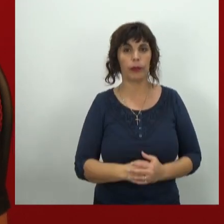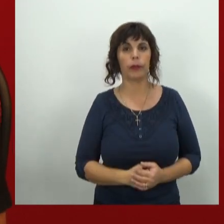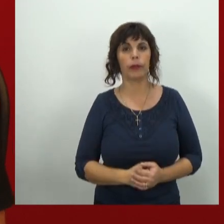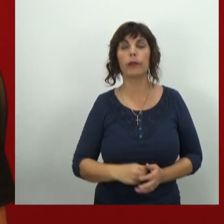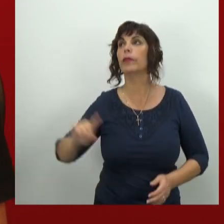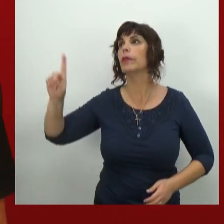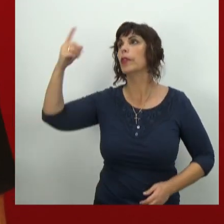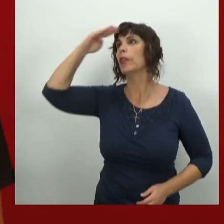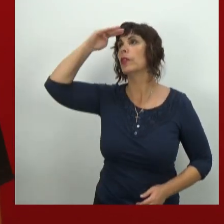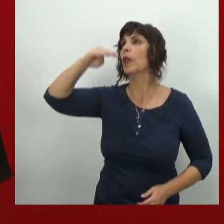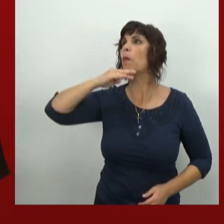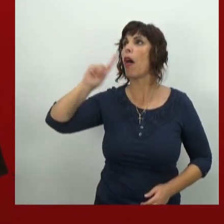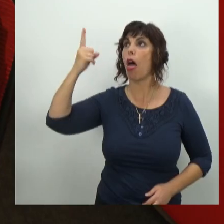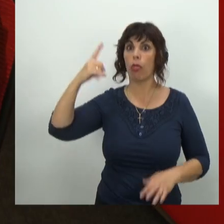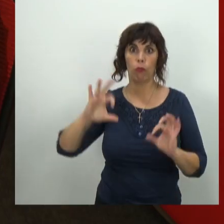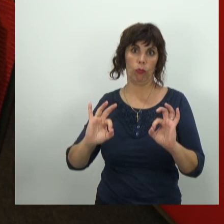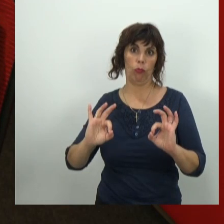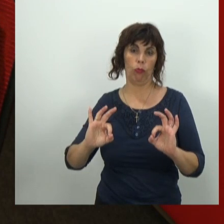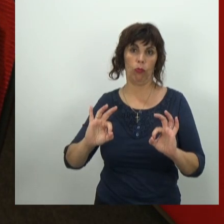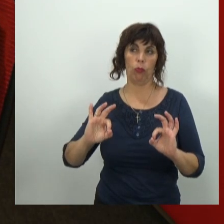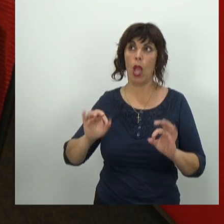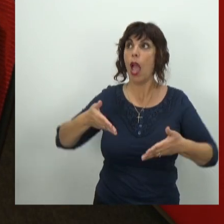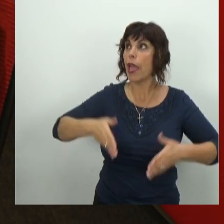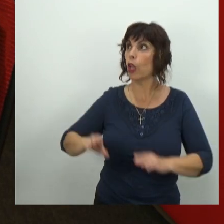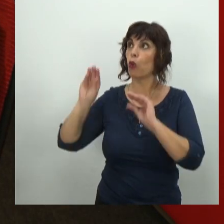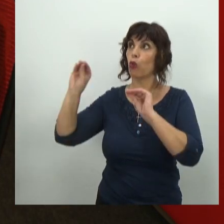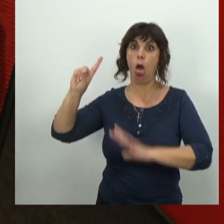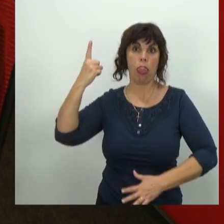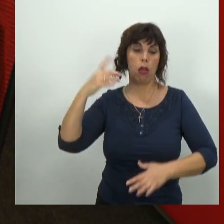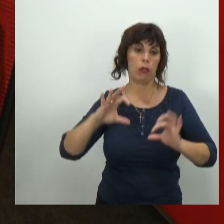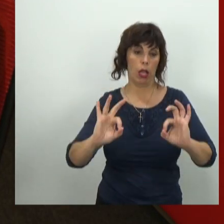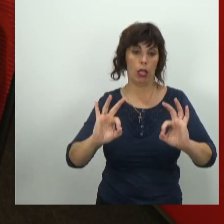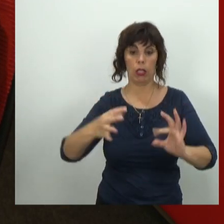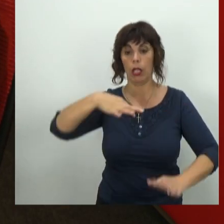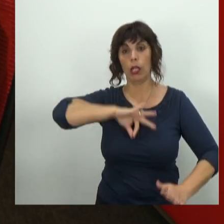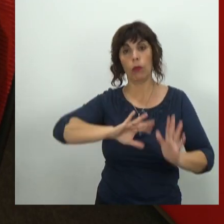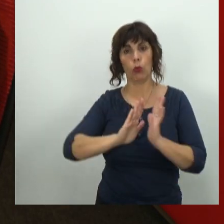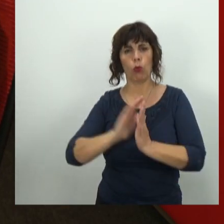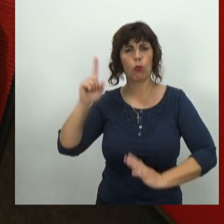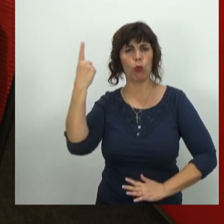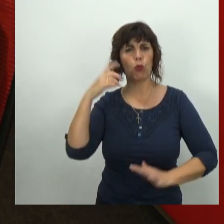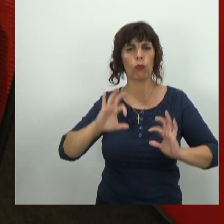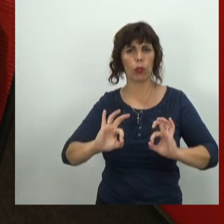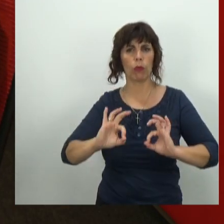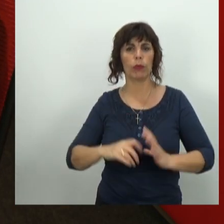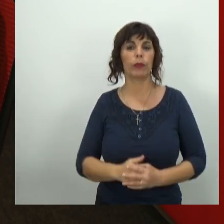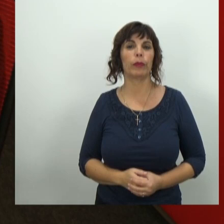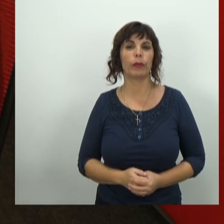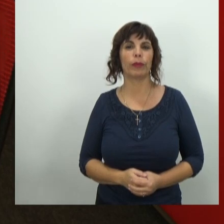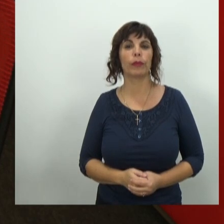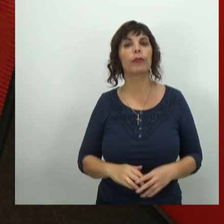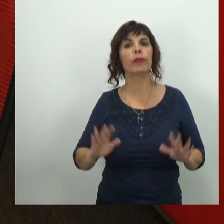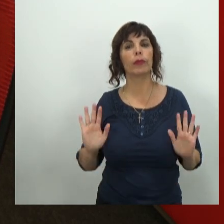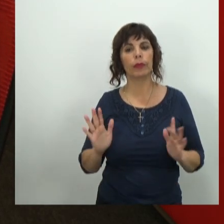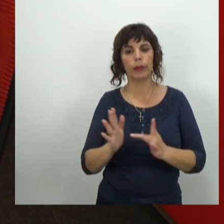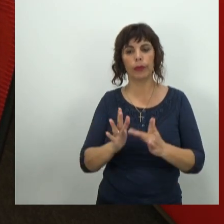El Padre es Dios, el Hijo es Dios y el Espíritu Santo es Dios. Pero